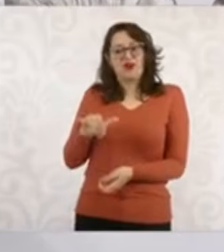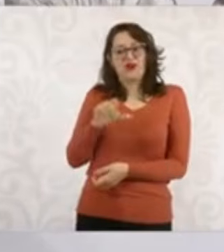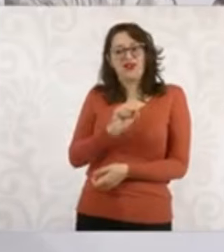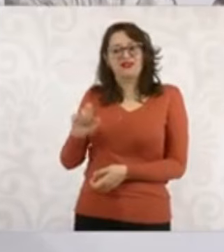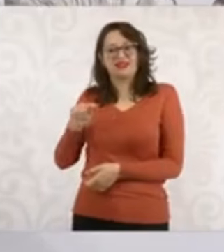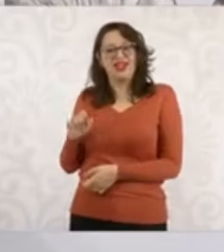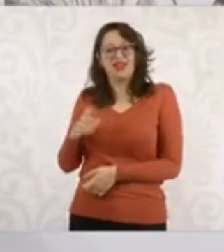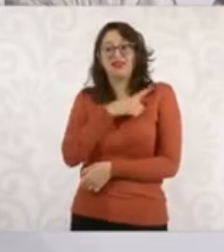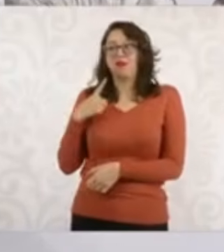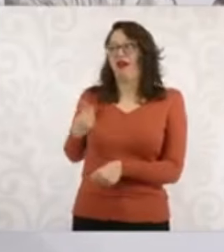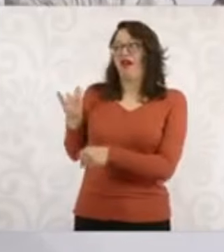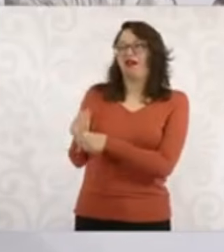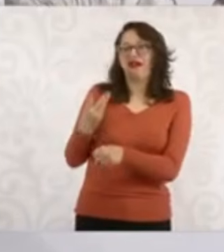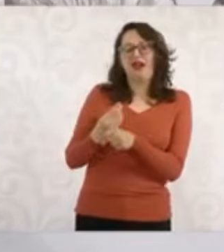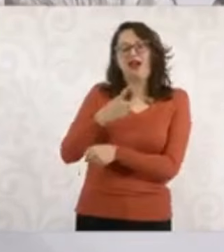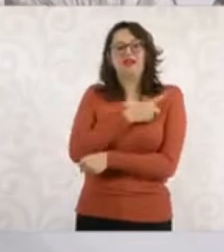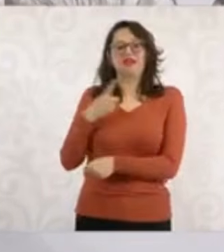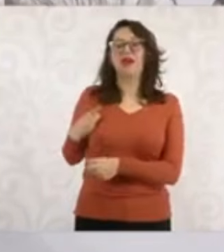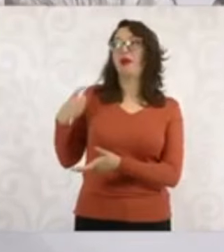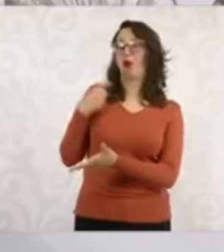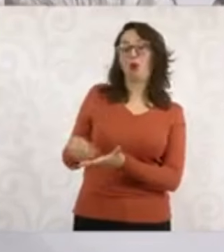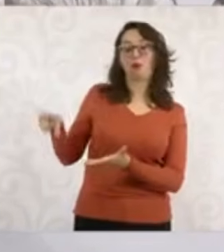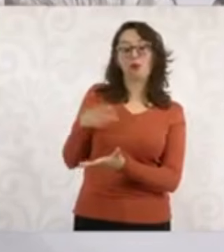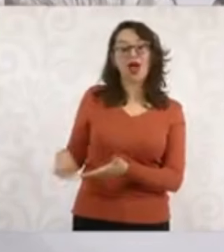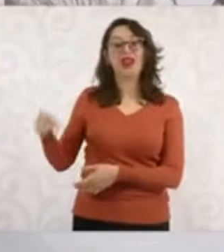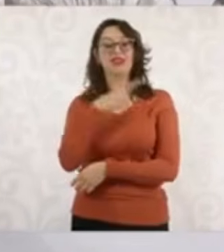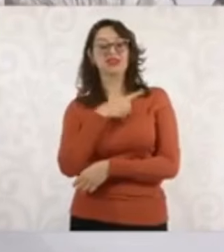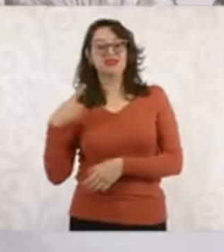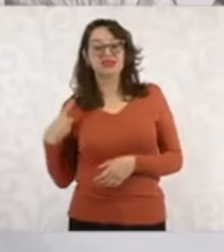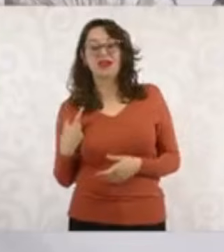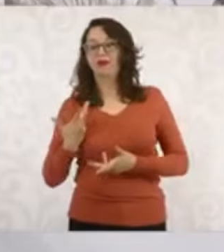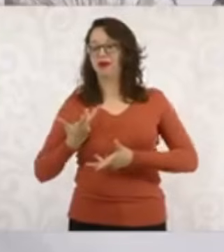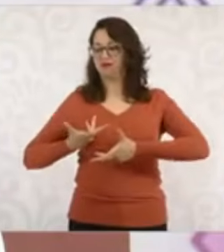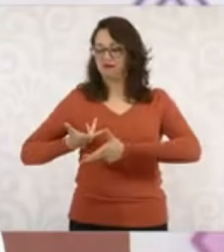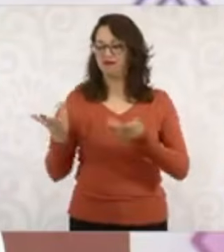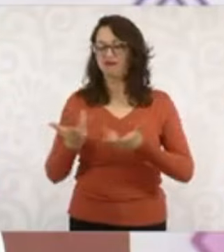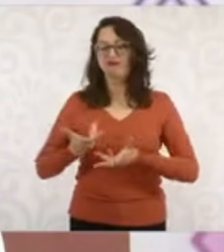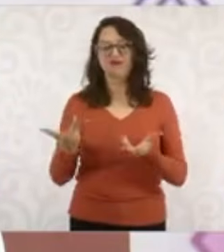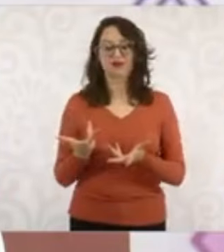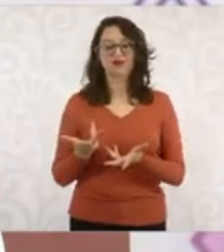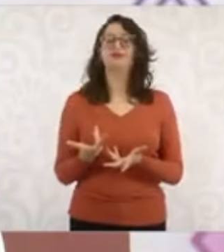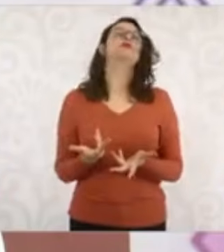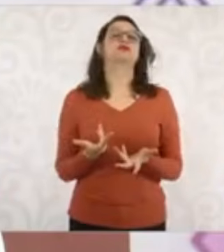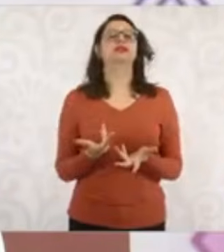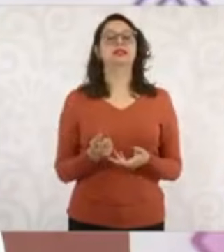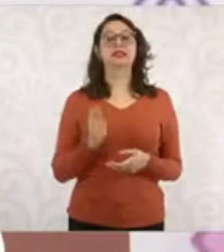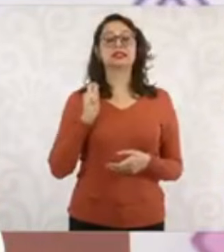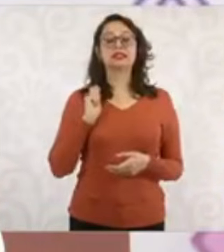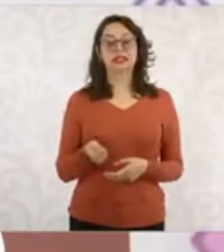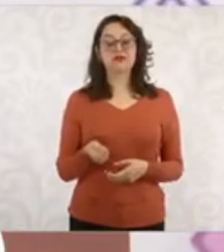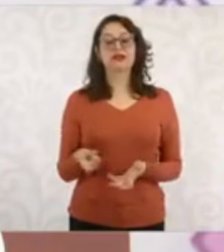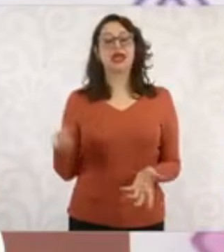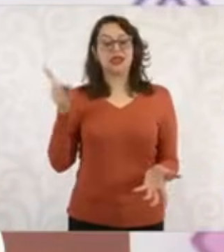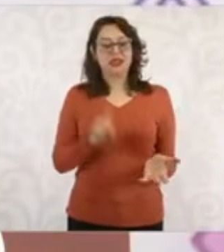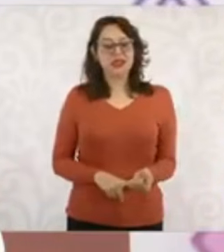temas prioritarios. Es decir, no hay dispersión, sino que la hemodinamia está dirigida